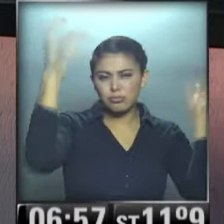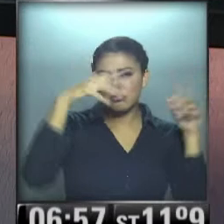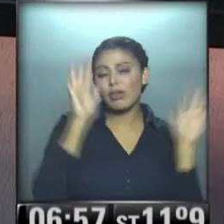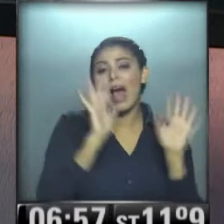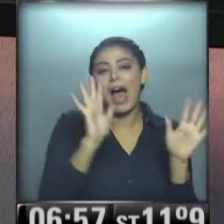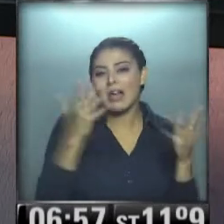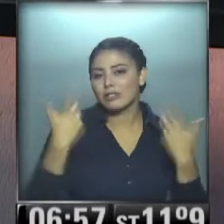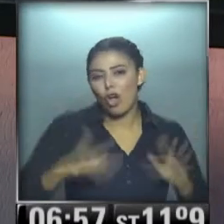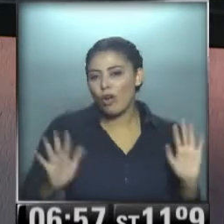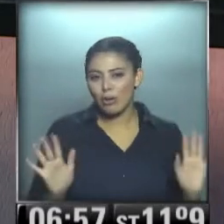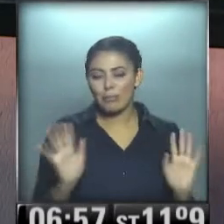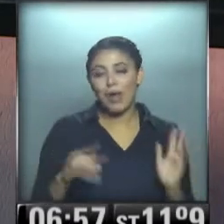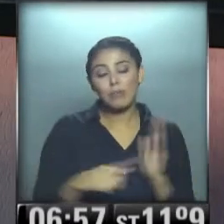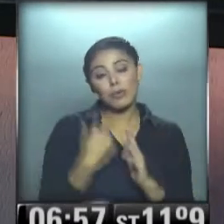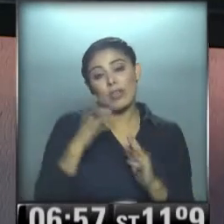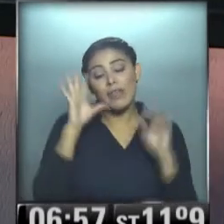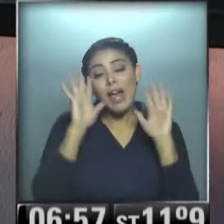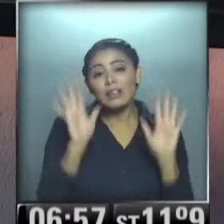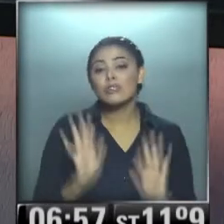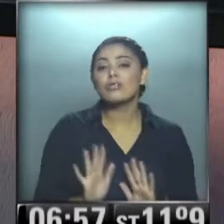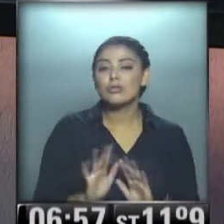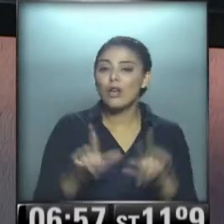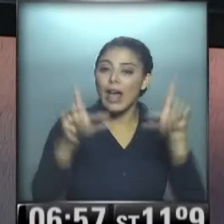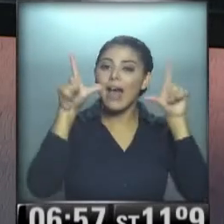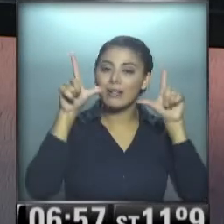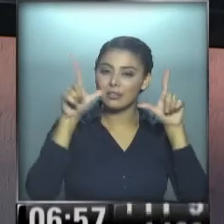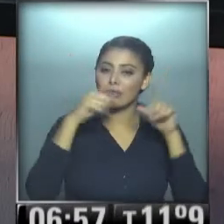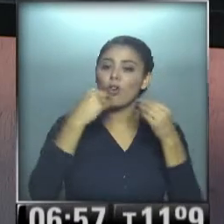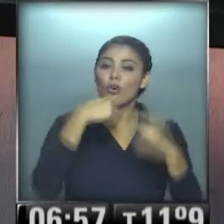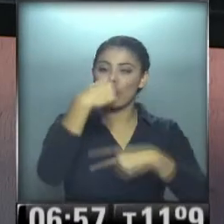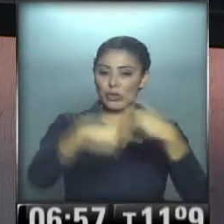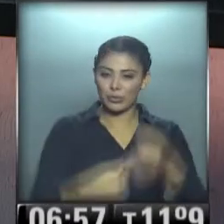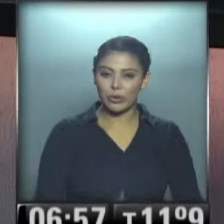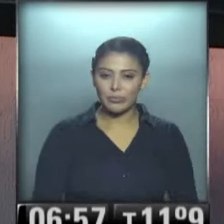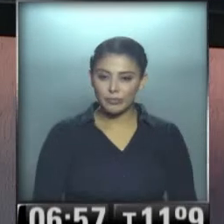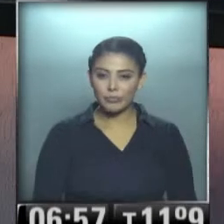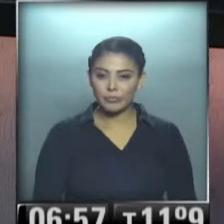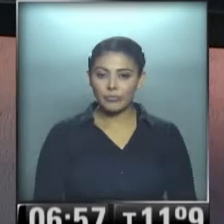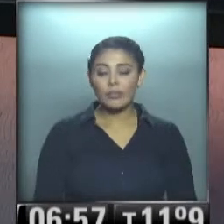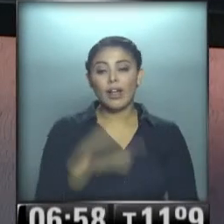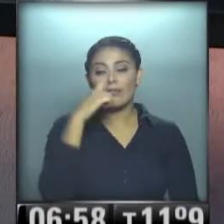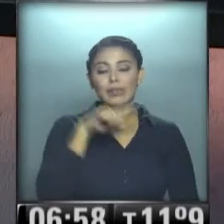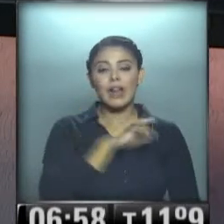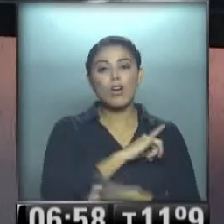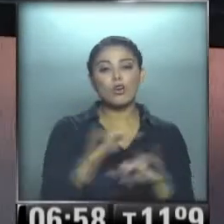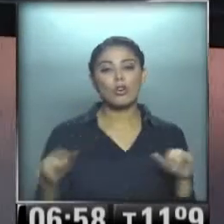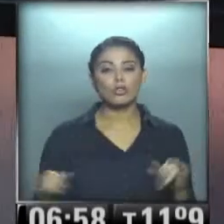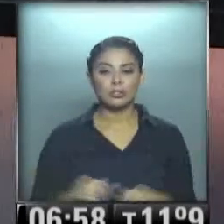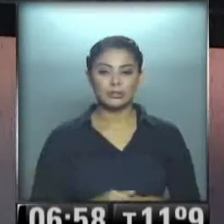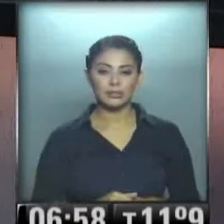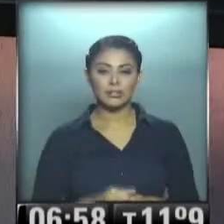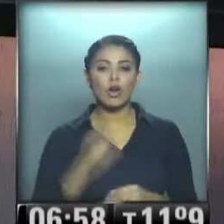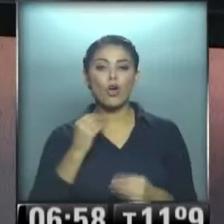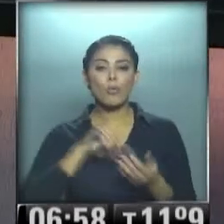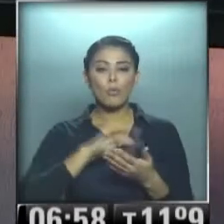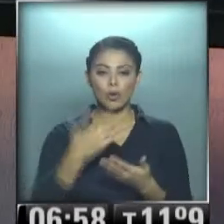estamos, nada raro, pero sí para prestar atención y para estar atentos a la evolución del tiempo. Vamos a hacer finalmente un repasito por el Gran Buenos